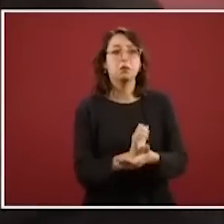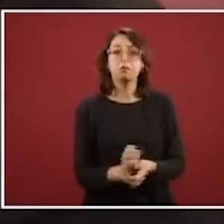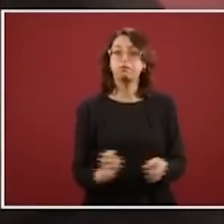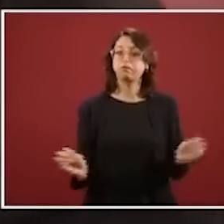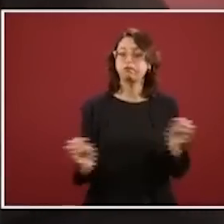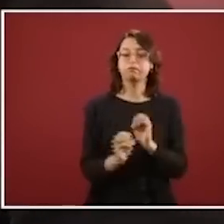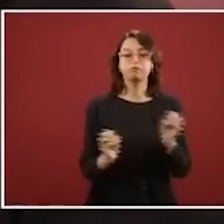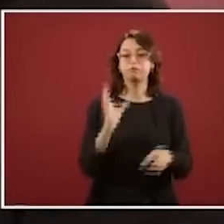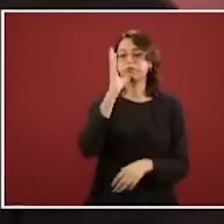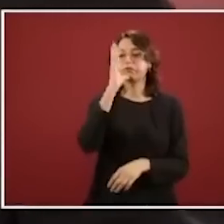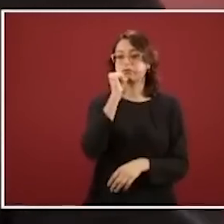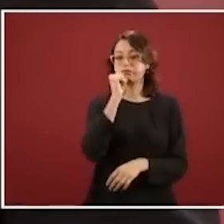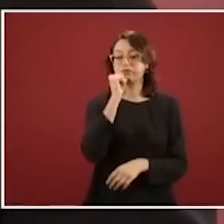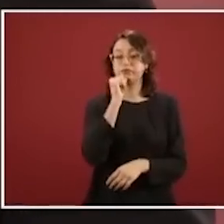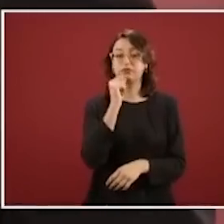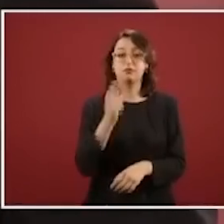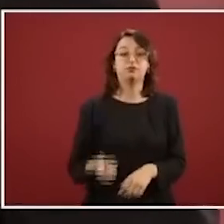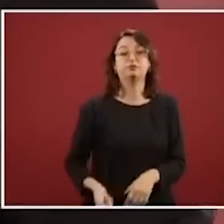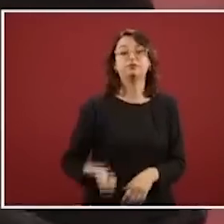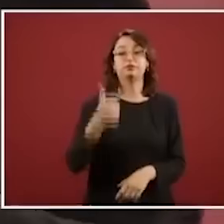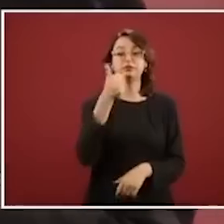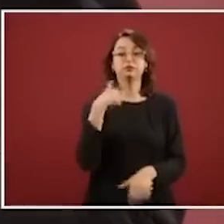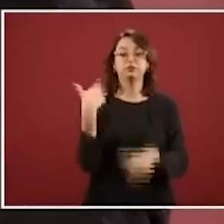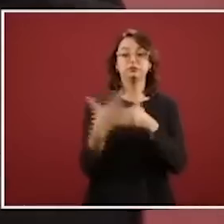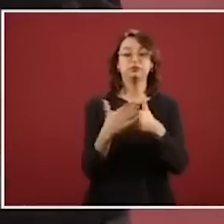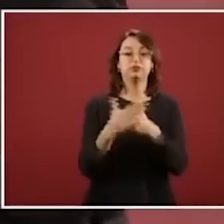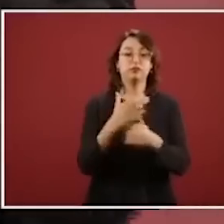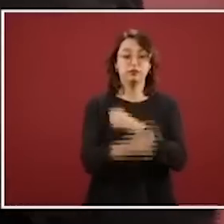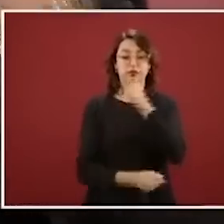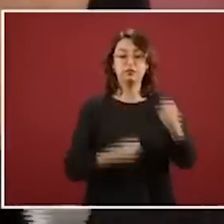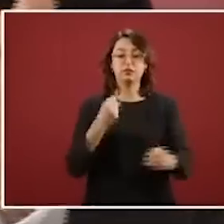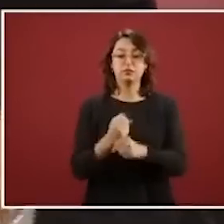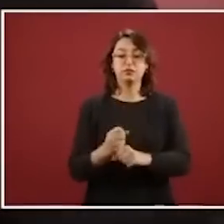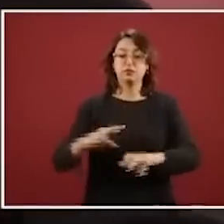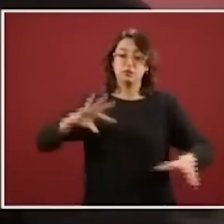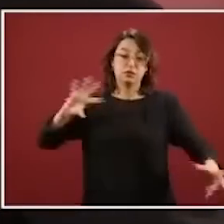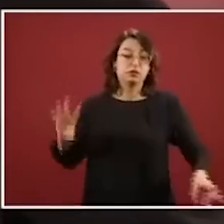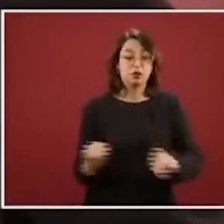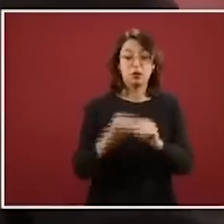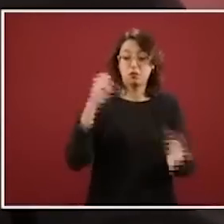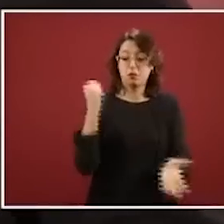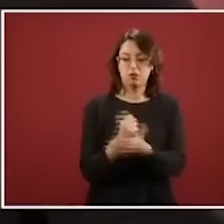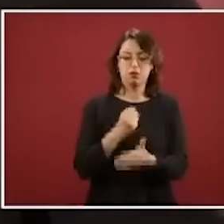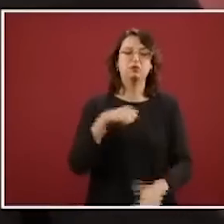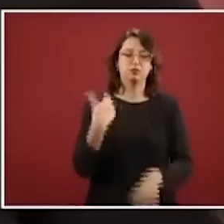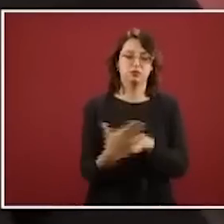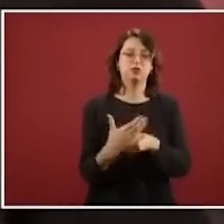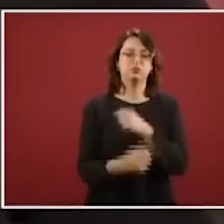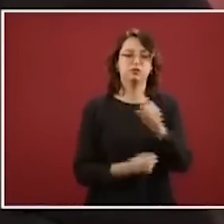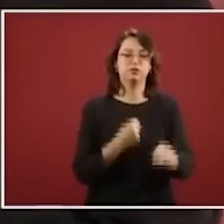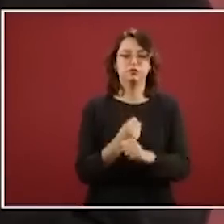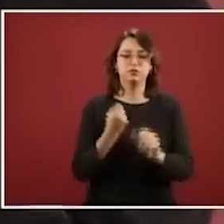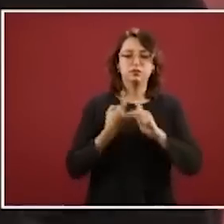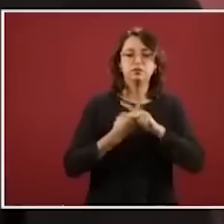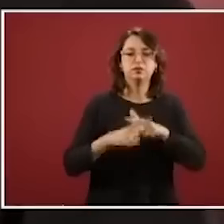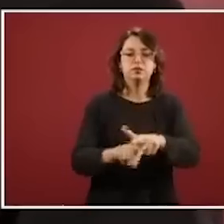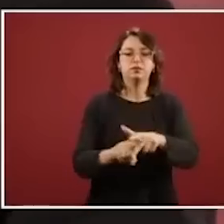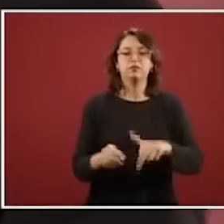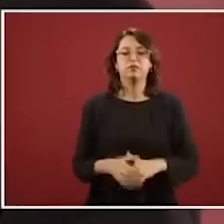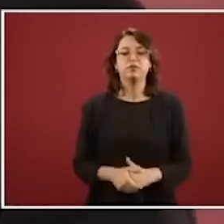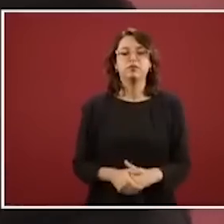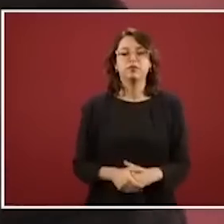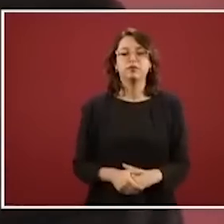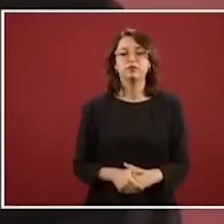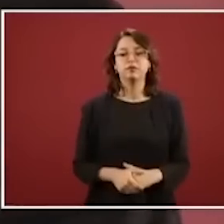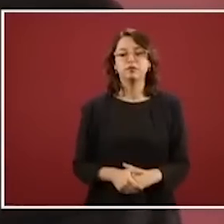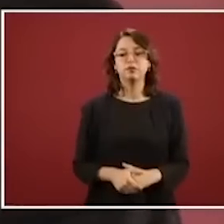El primero será el año que entra, entrando en vigor todo lo que estoy diciendo. Bueno, nos dice el Senado de la República en la